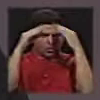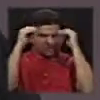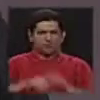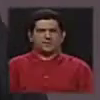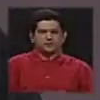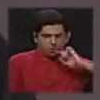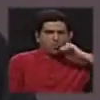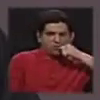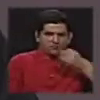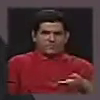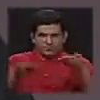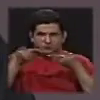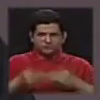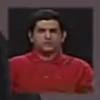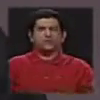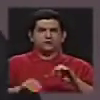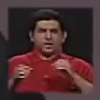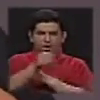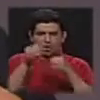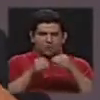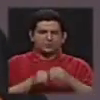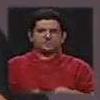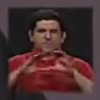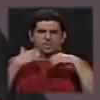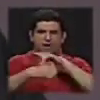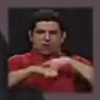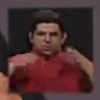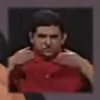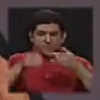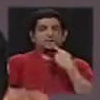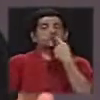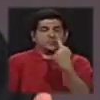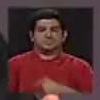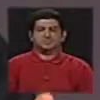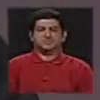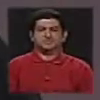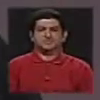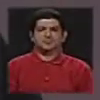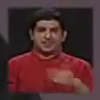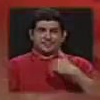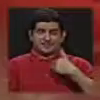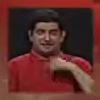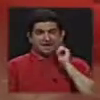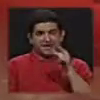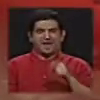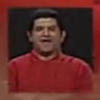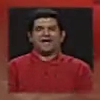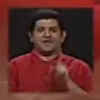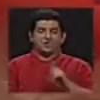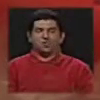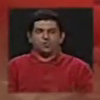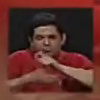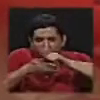forma confidencial de la misma oficina del CONAVI y nos dicen esto, porque existe ahí lo que llaman una memoria de